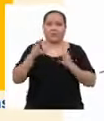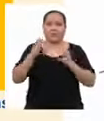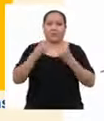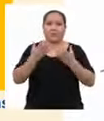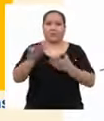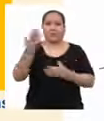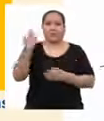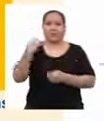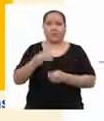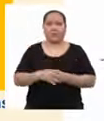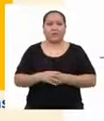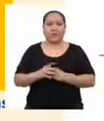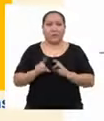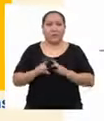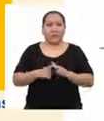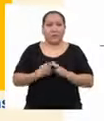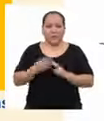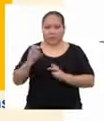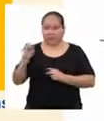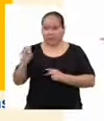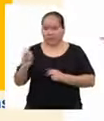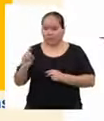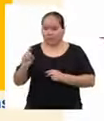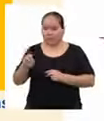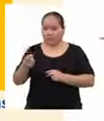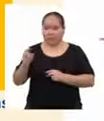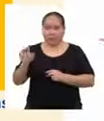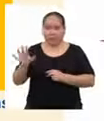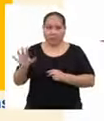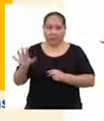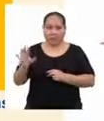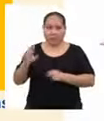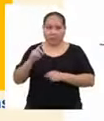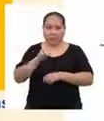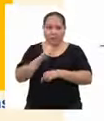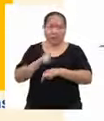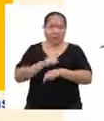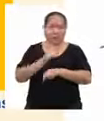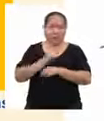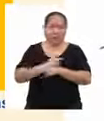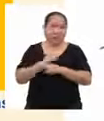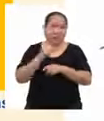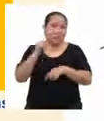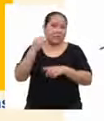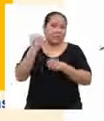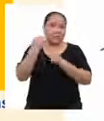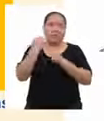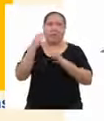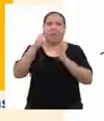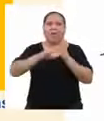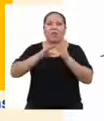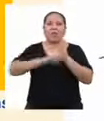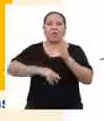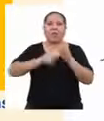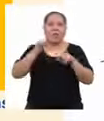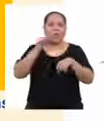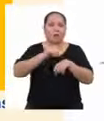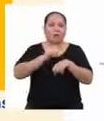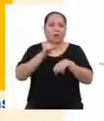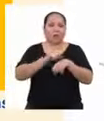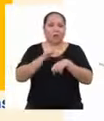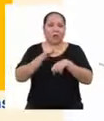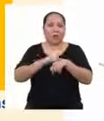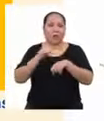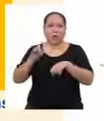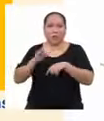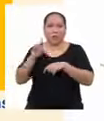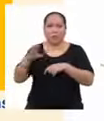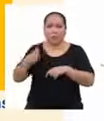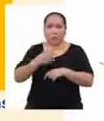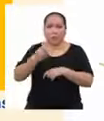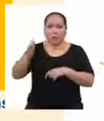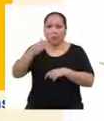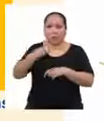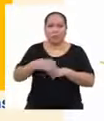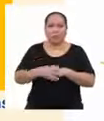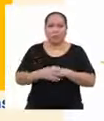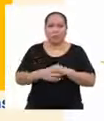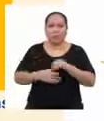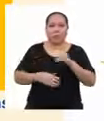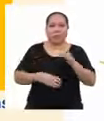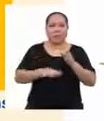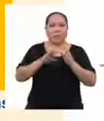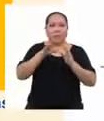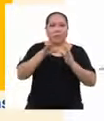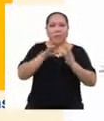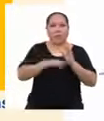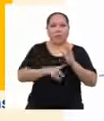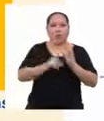anterior. Empezamos con 0,5 horas, que es el menor tiempo que emplean para desplazarse, hasta menos de una hora, que es el